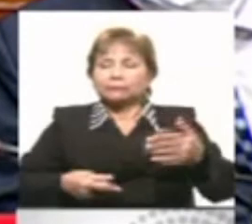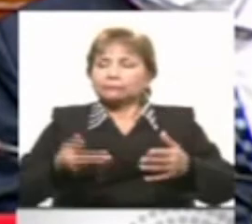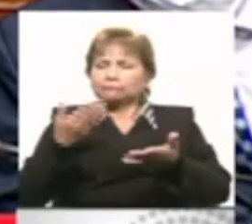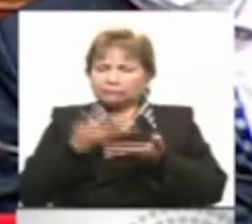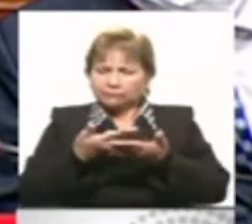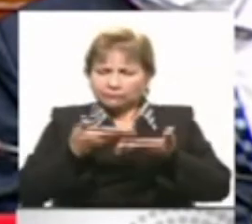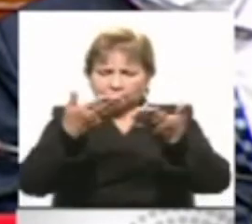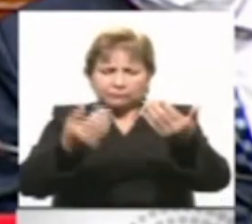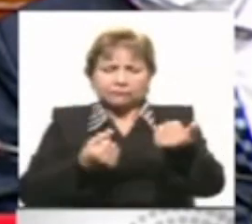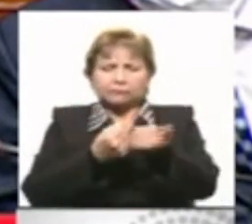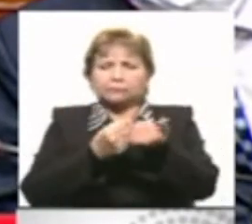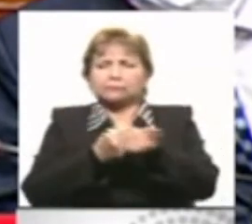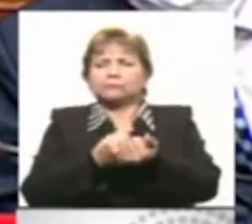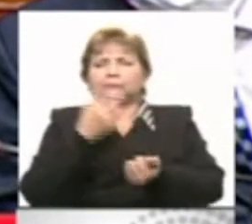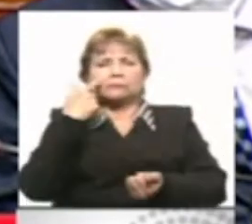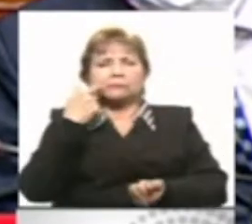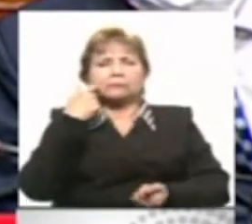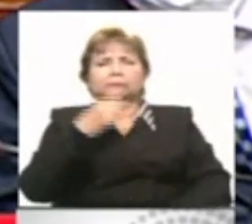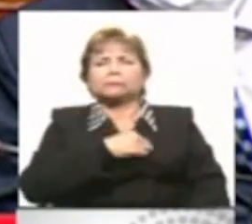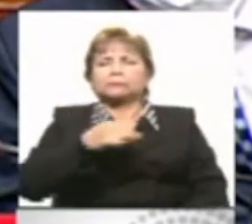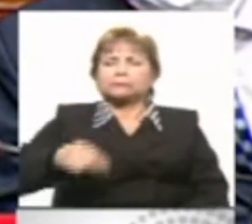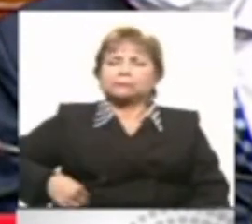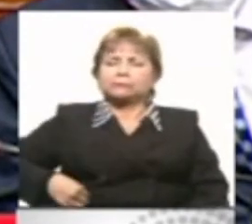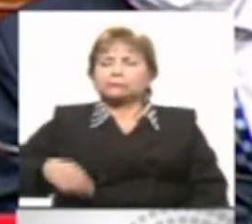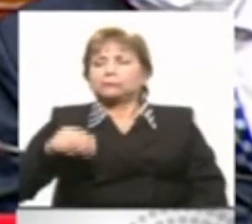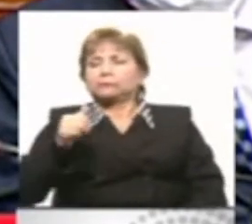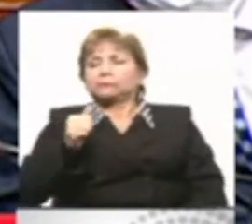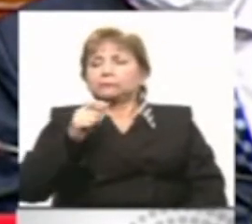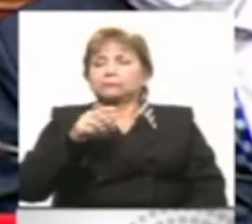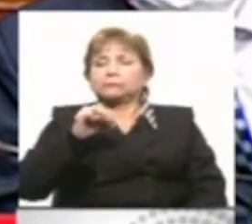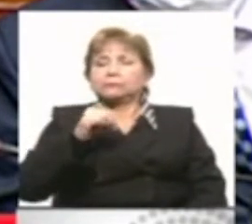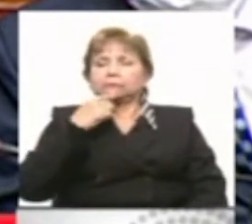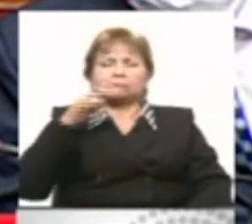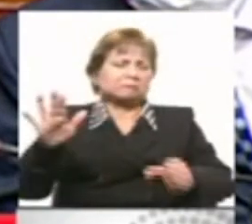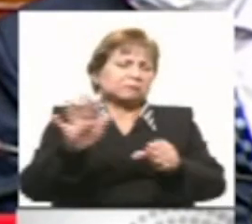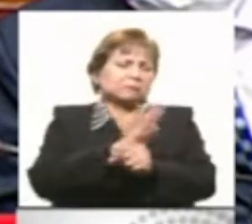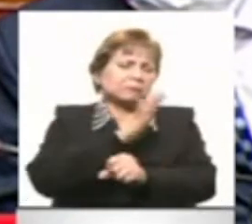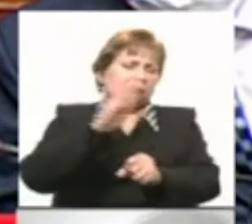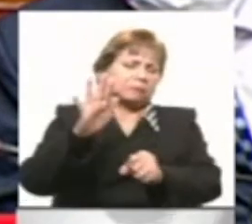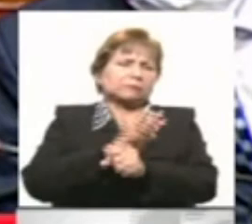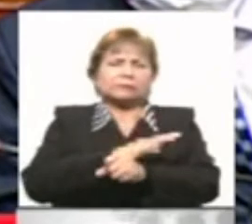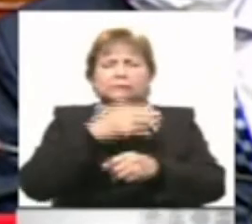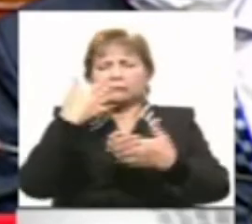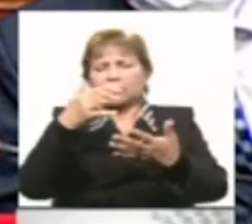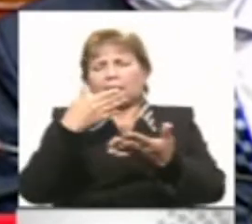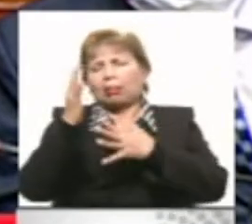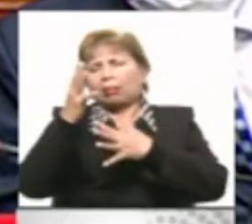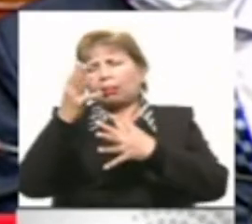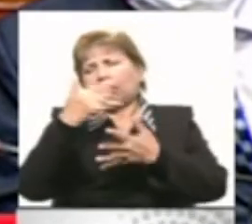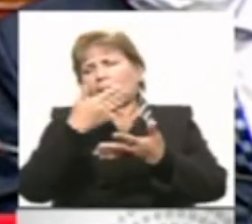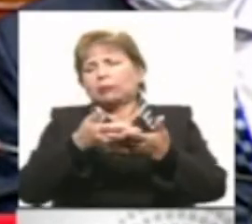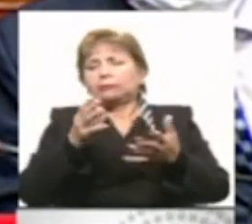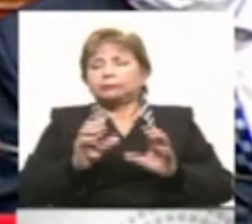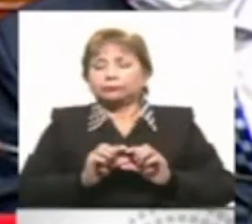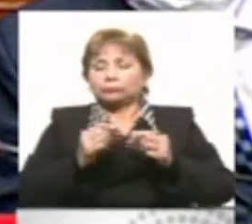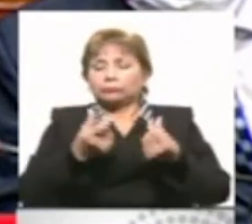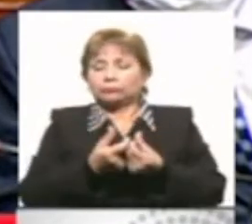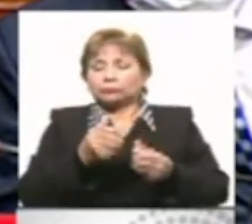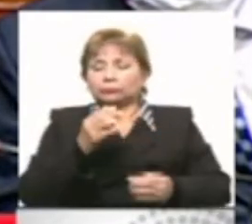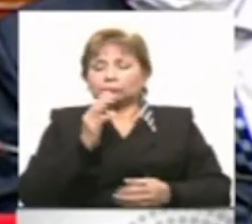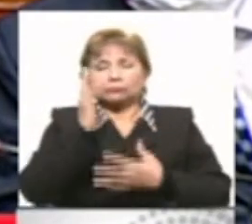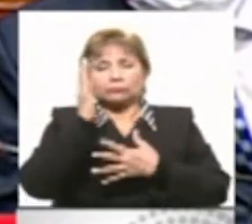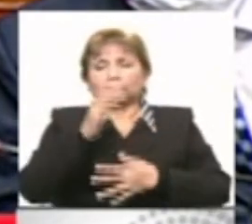vamos a dar nuestro apoyo al señor ministro Iber Maraví, ya que suficientemente ha desligado sus vínculos con los grupos